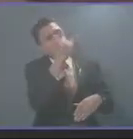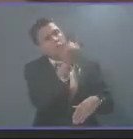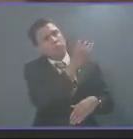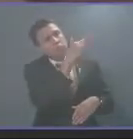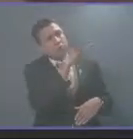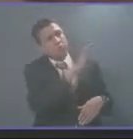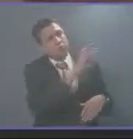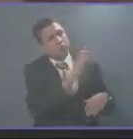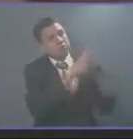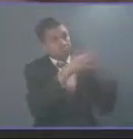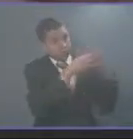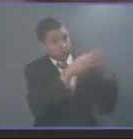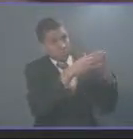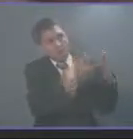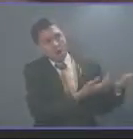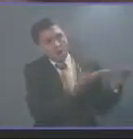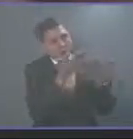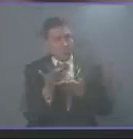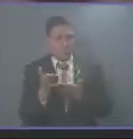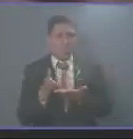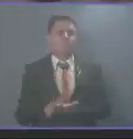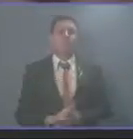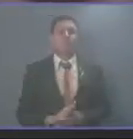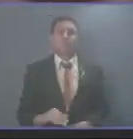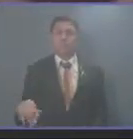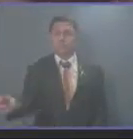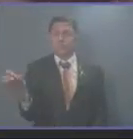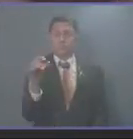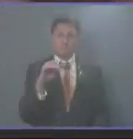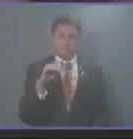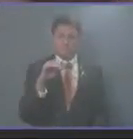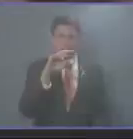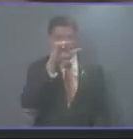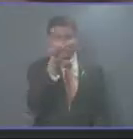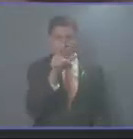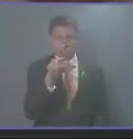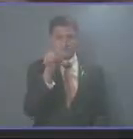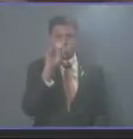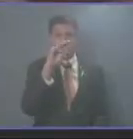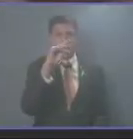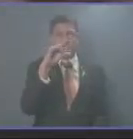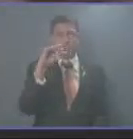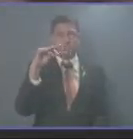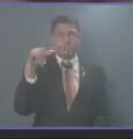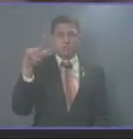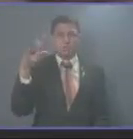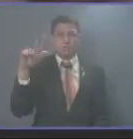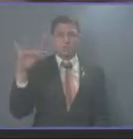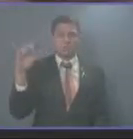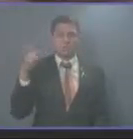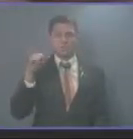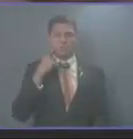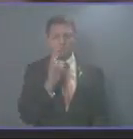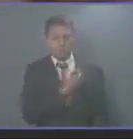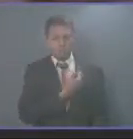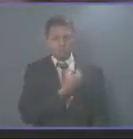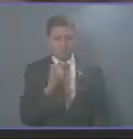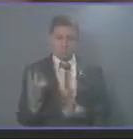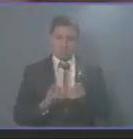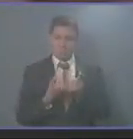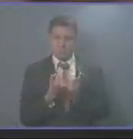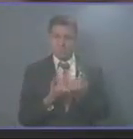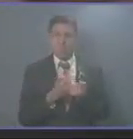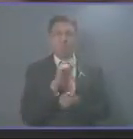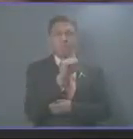de radio en Indianápolis para ayudar a las familias afectadas, logrando la donación